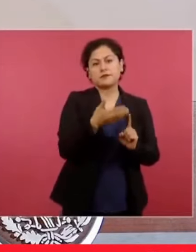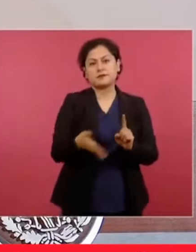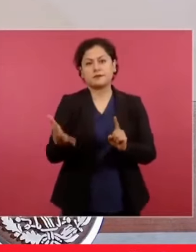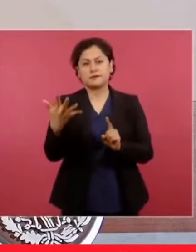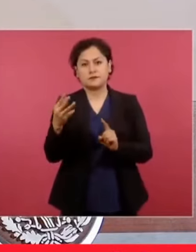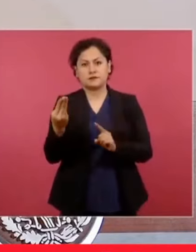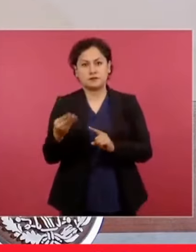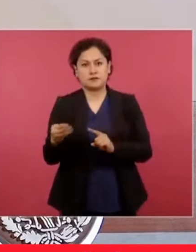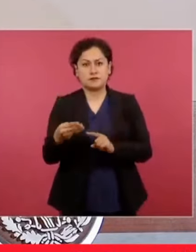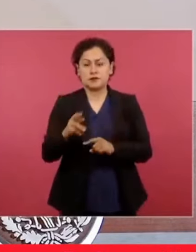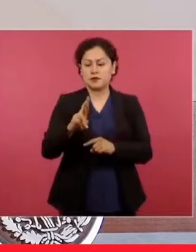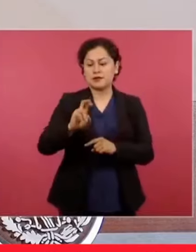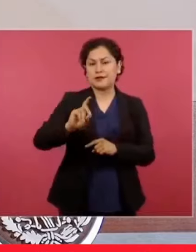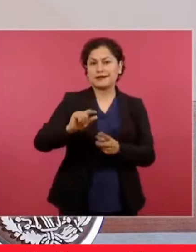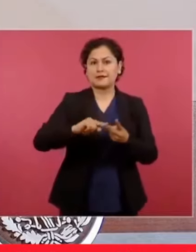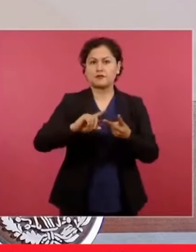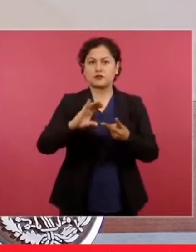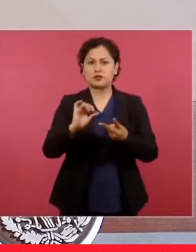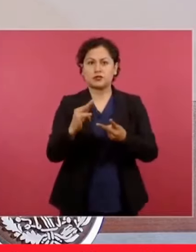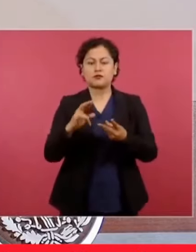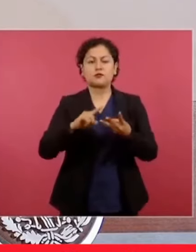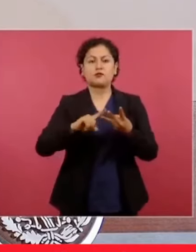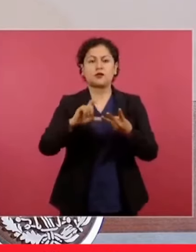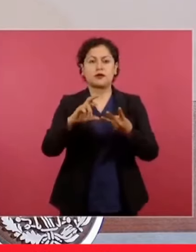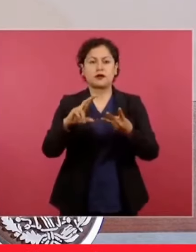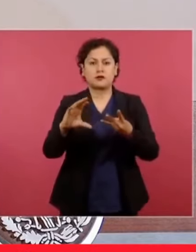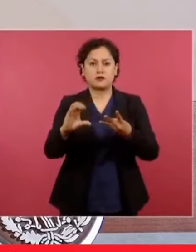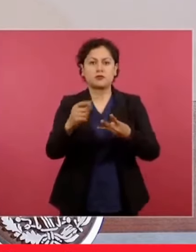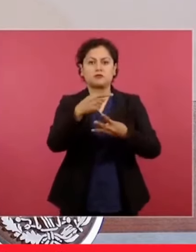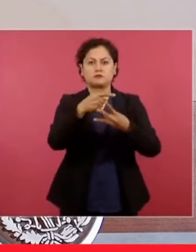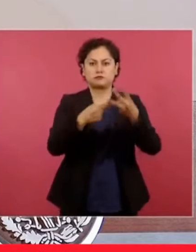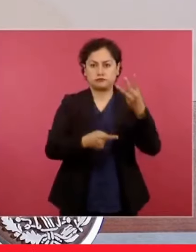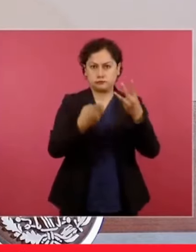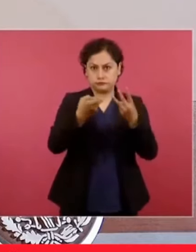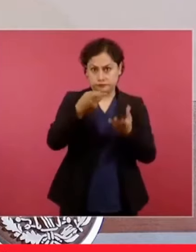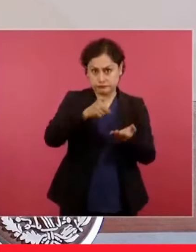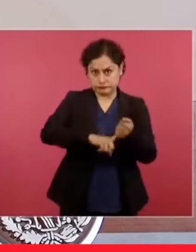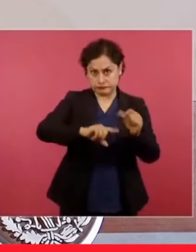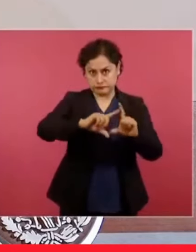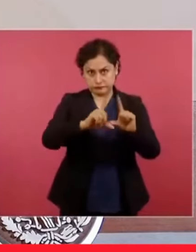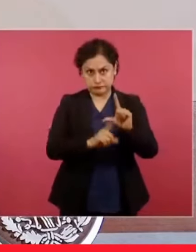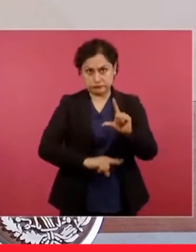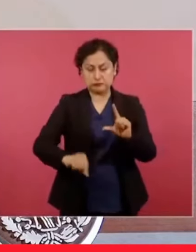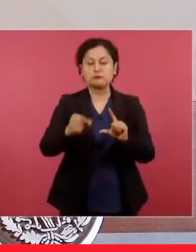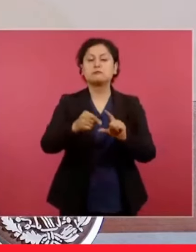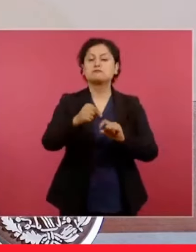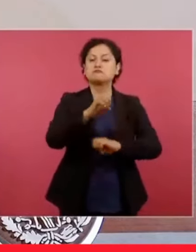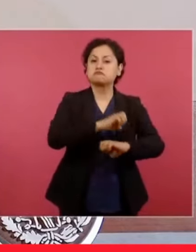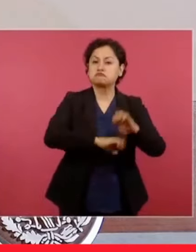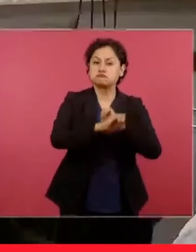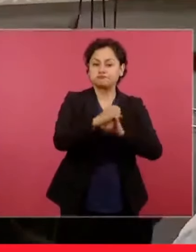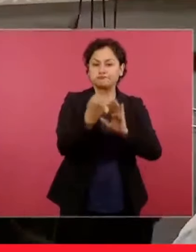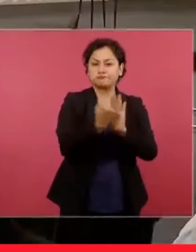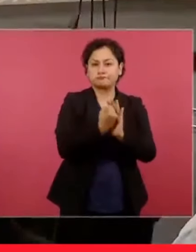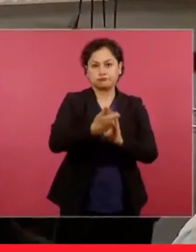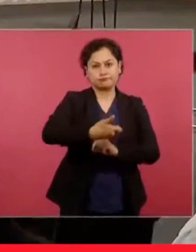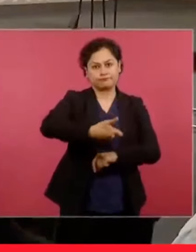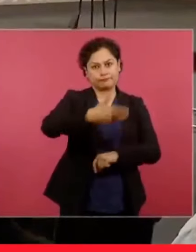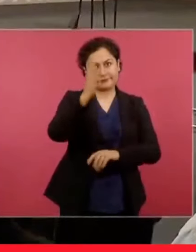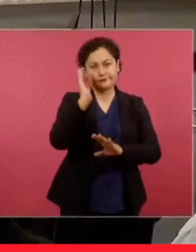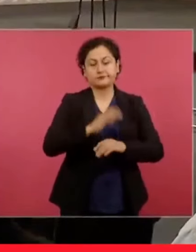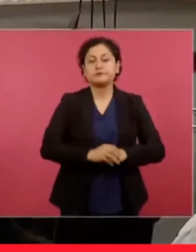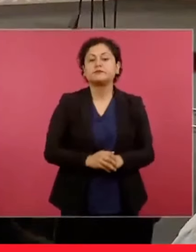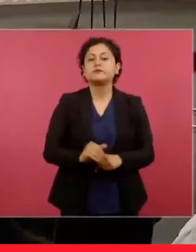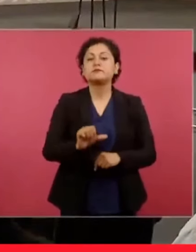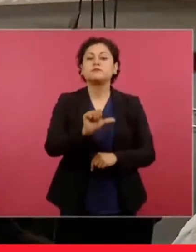redco chebro ni arco como aquellas marcas a nivel nacional las franquicias Sobre todo como las más caras y una vez más